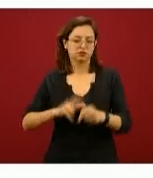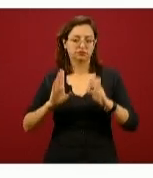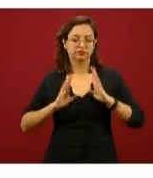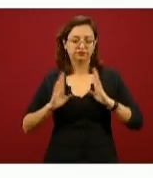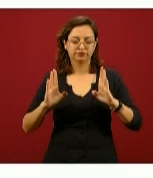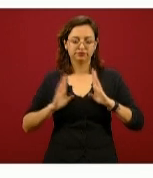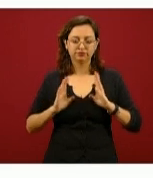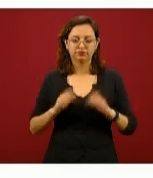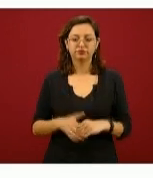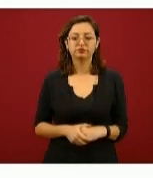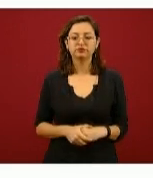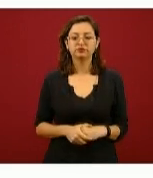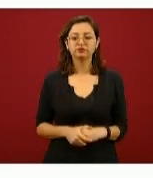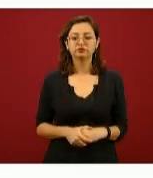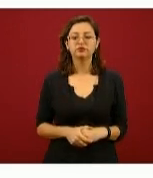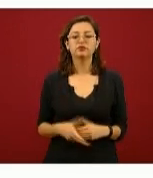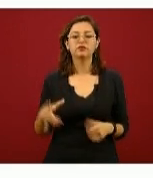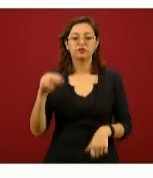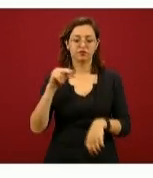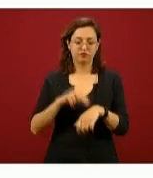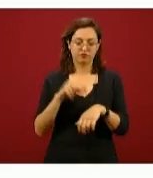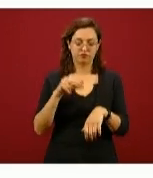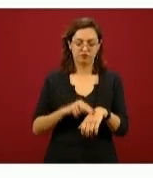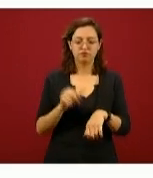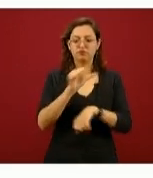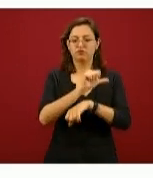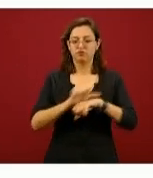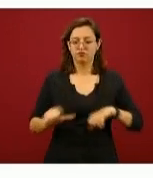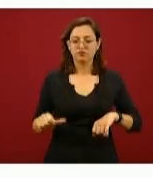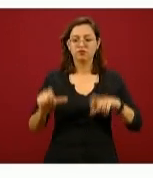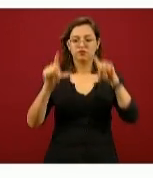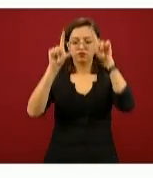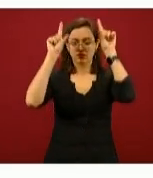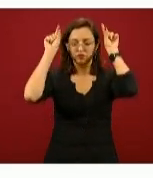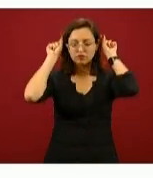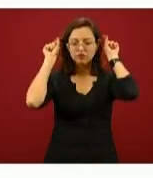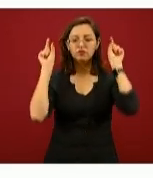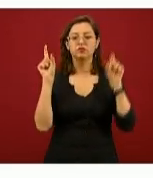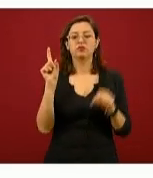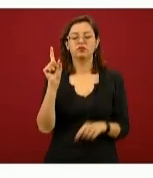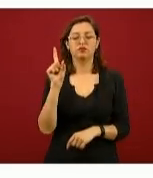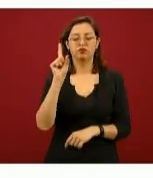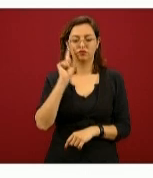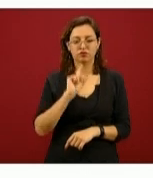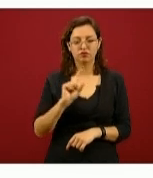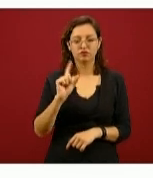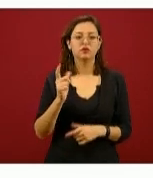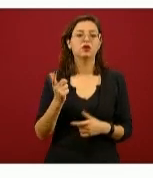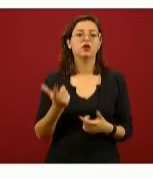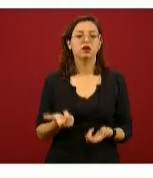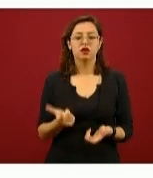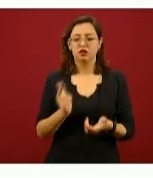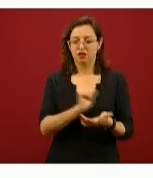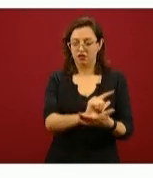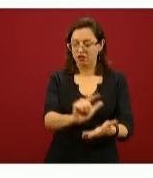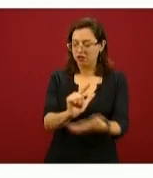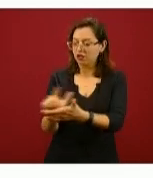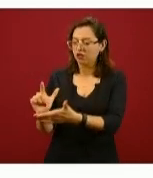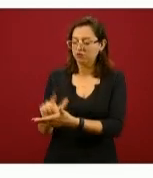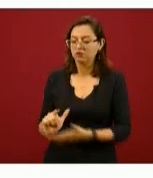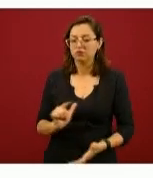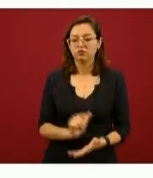Ahí tenemos médicos, cirujanos, enfermeras y personal que se dedique a la limpieza de